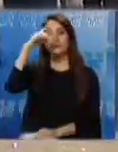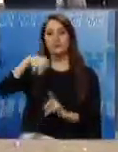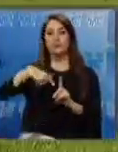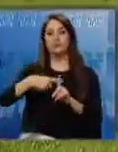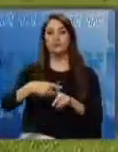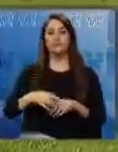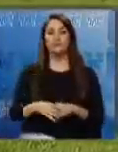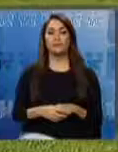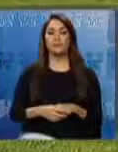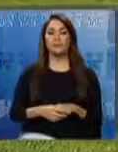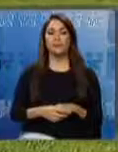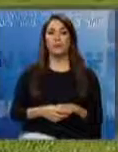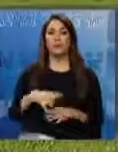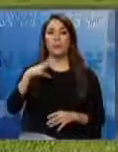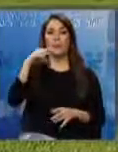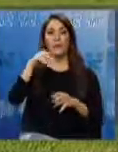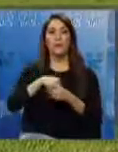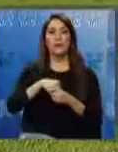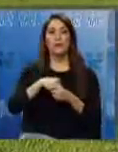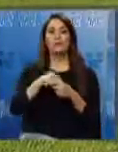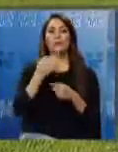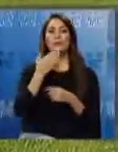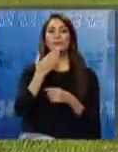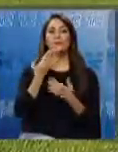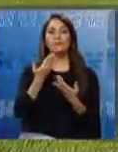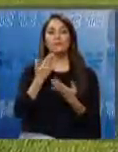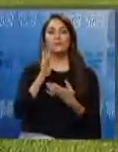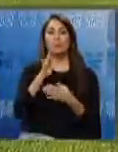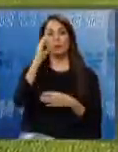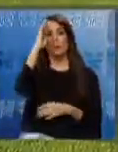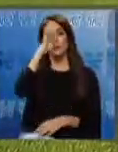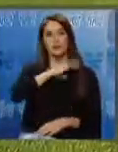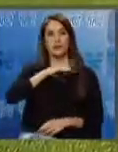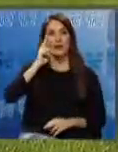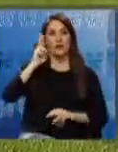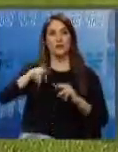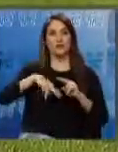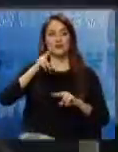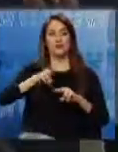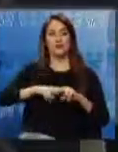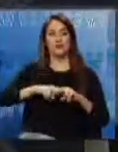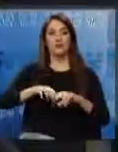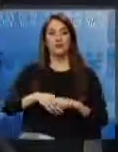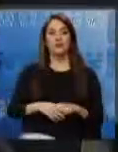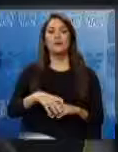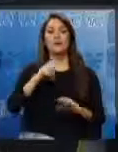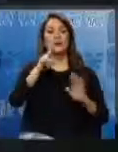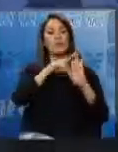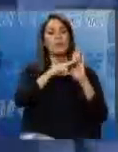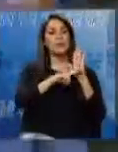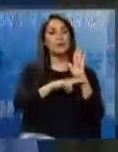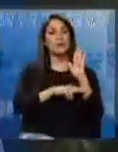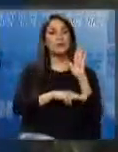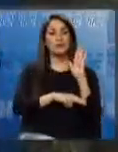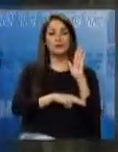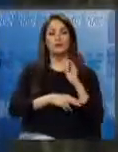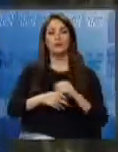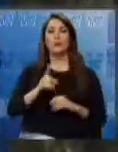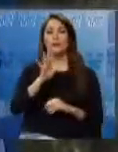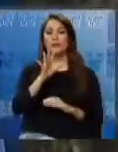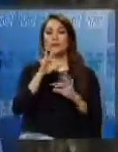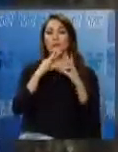Nacional. Dentro de las exigencias para pretender integrar la Policía Nacional, se eliminó el requisito de la estatura mínima, cargas